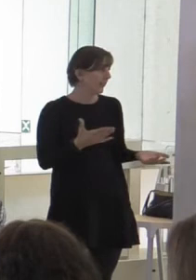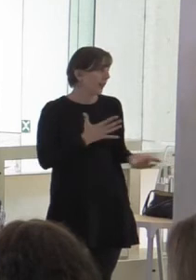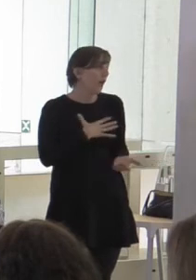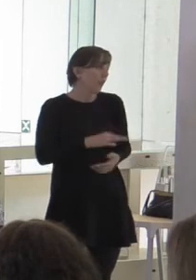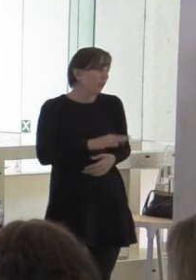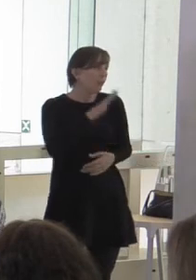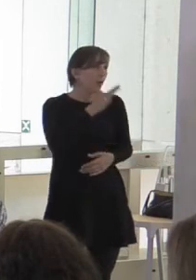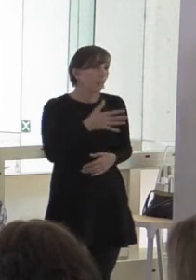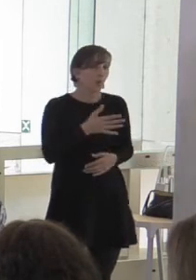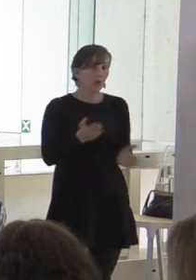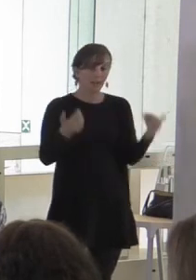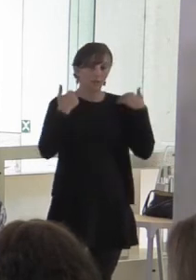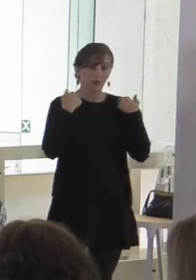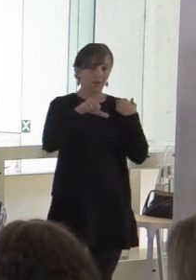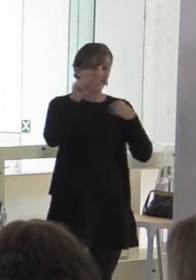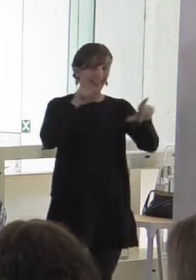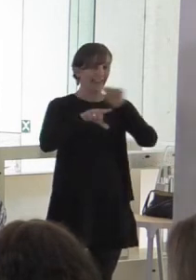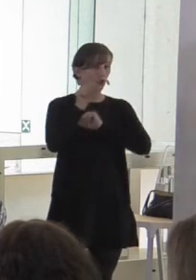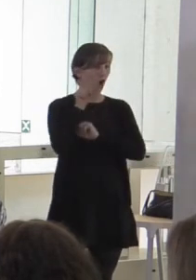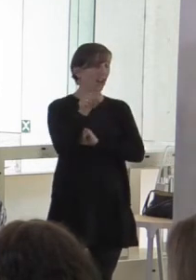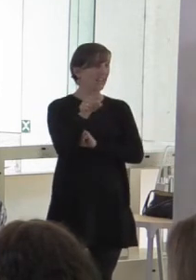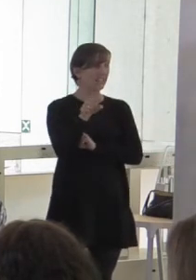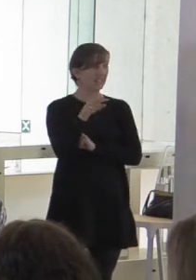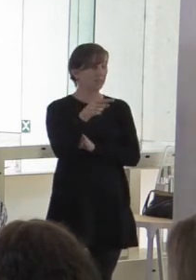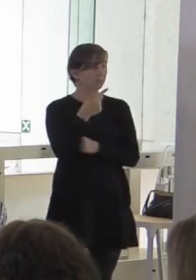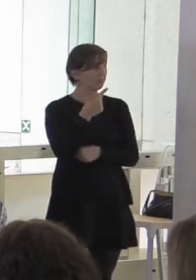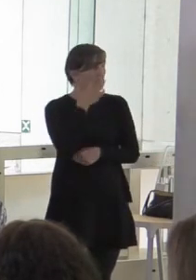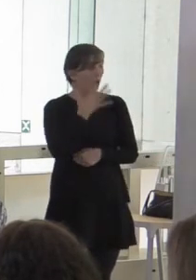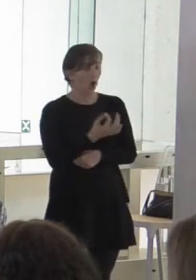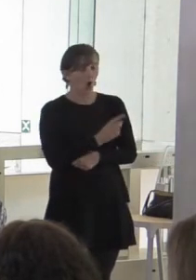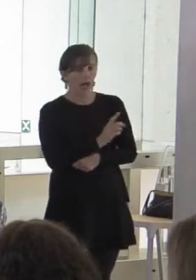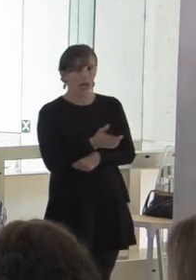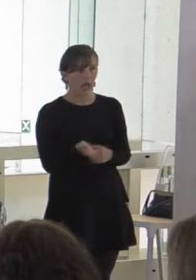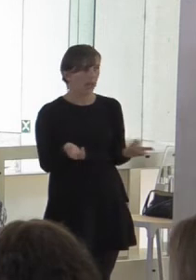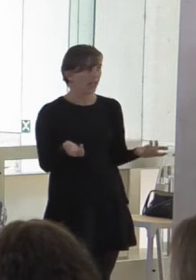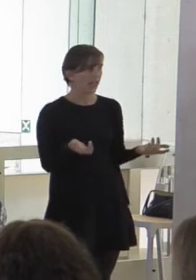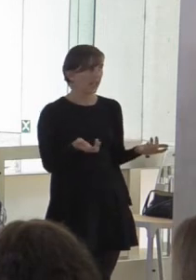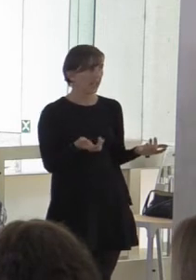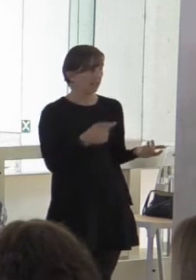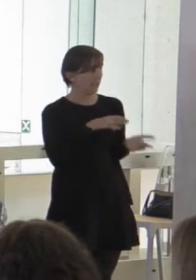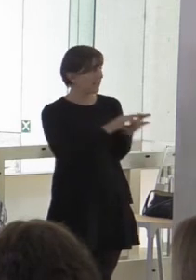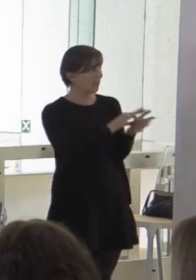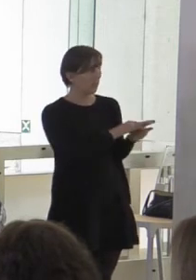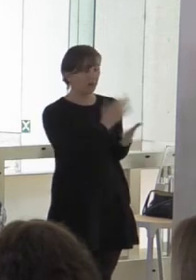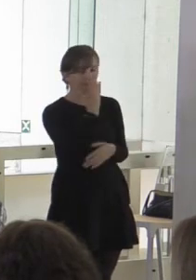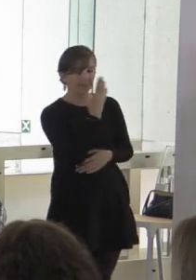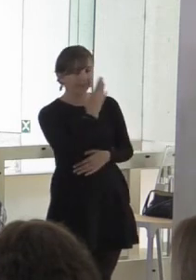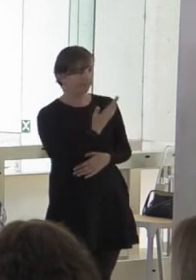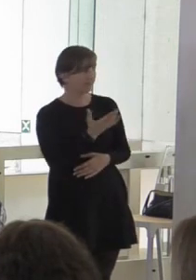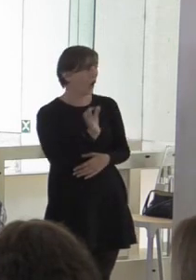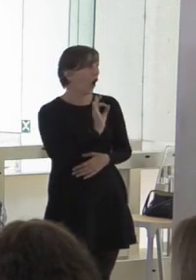de la toma de decisiones no han creído realmente en ese servicio, o porque les daba